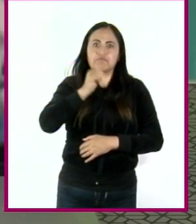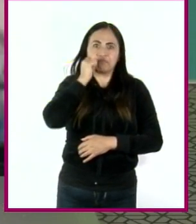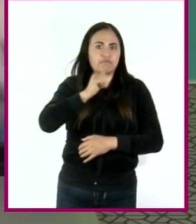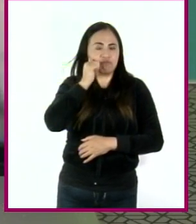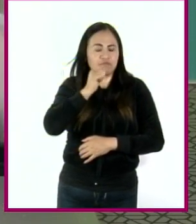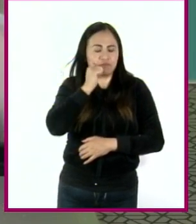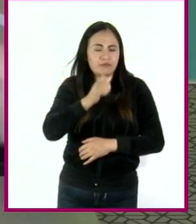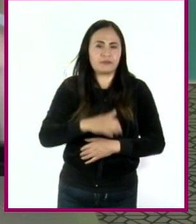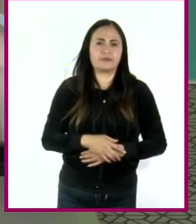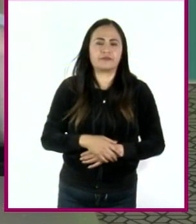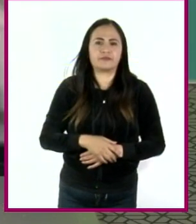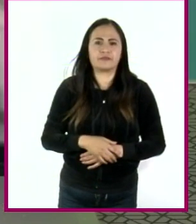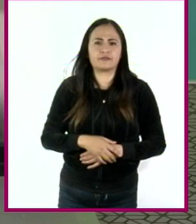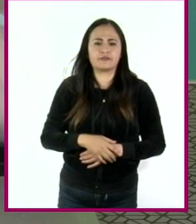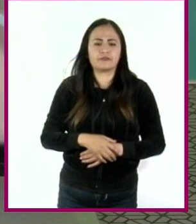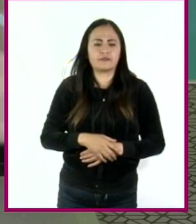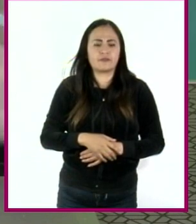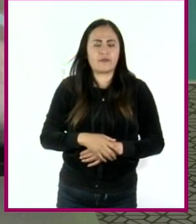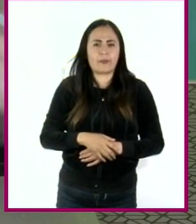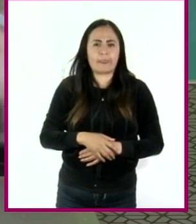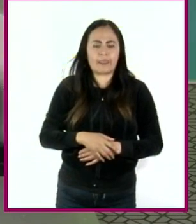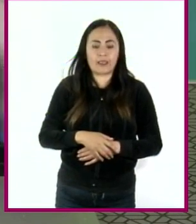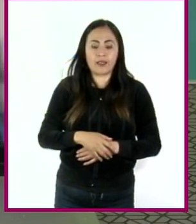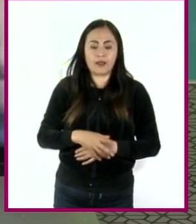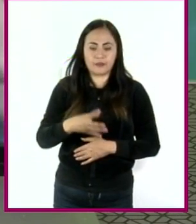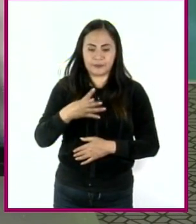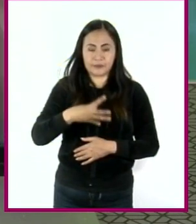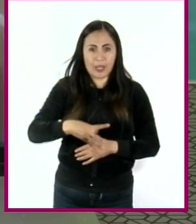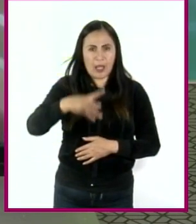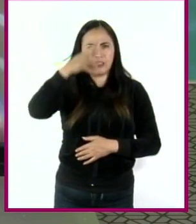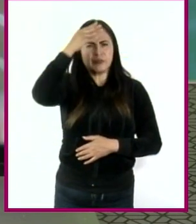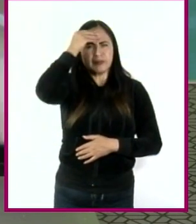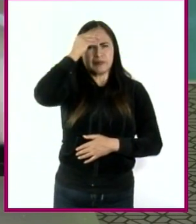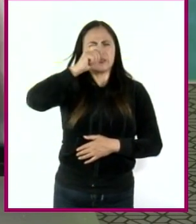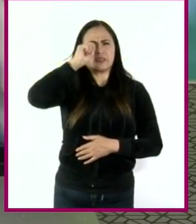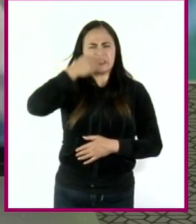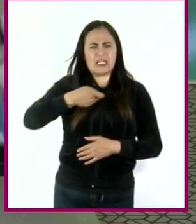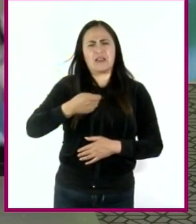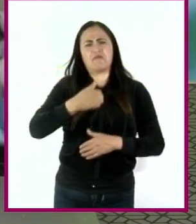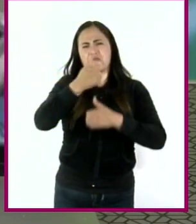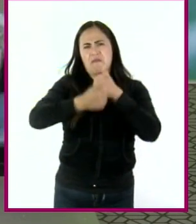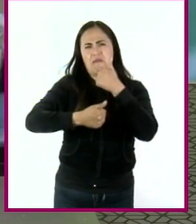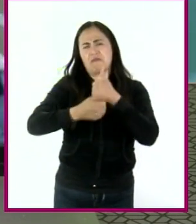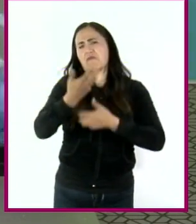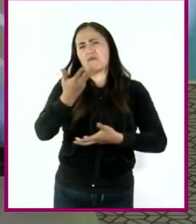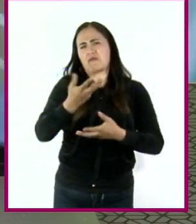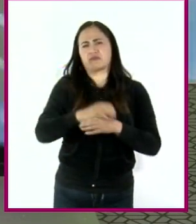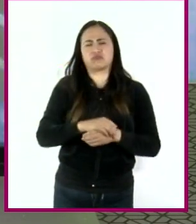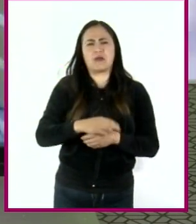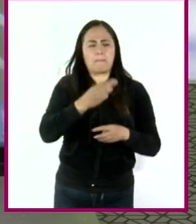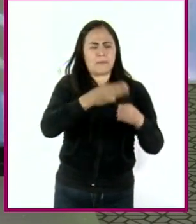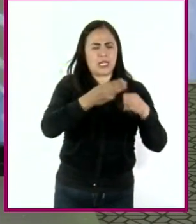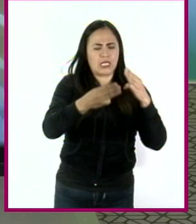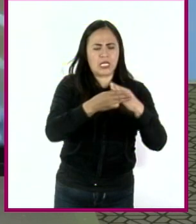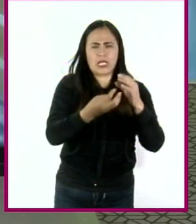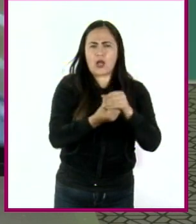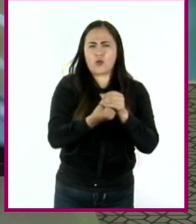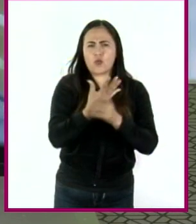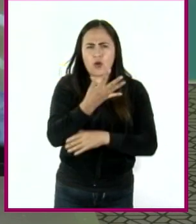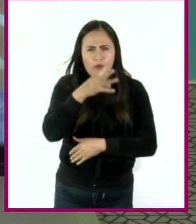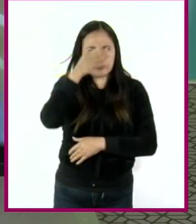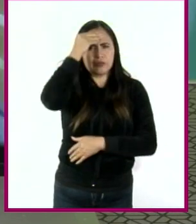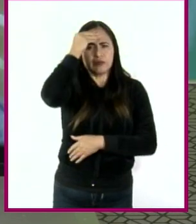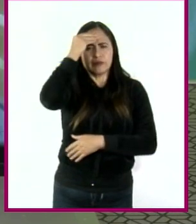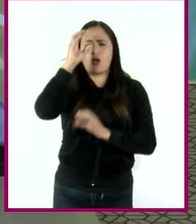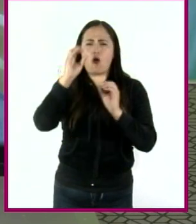si por aprendizaje se entiende conocer una disciplina, aprender a resolver